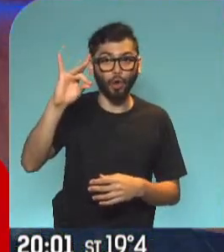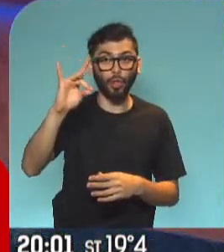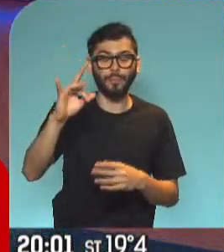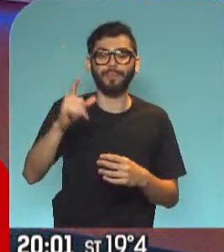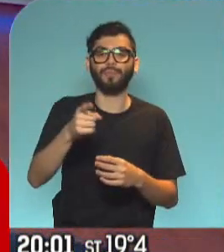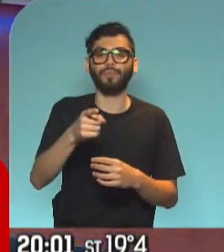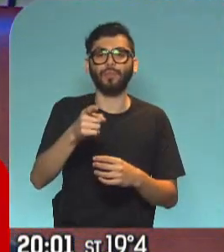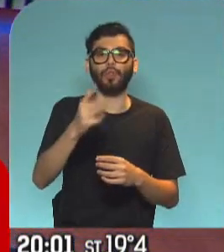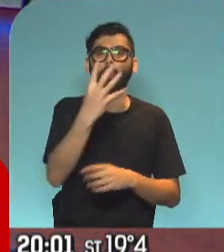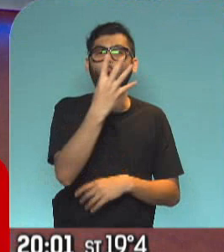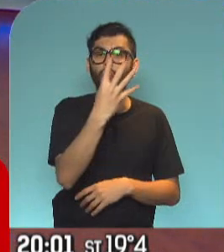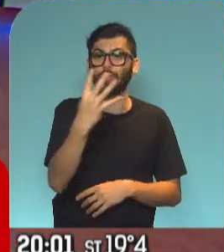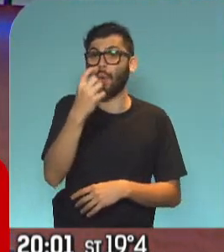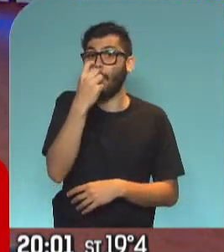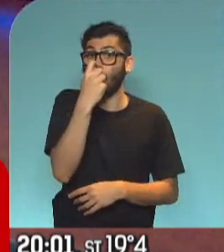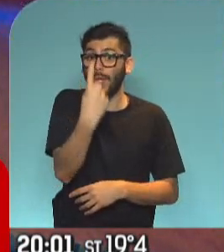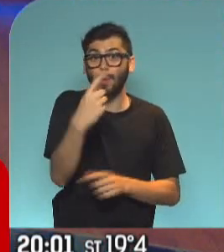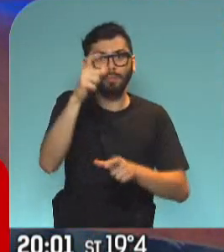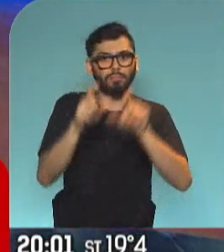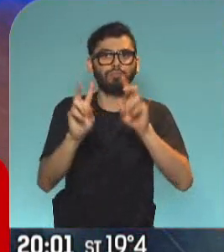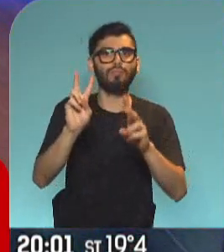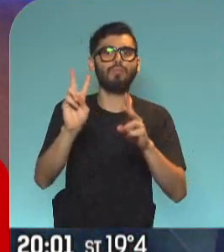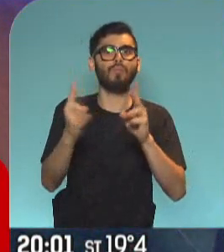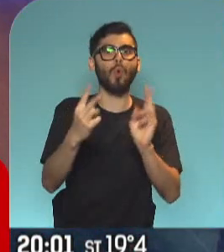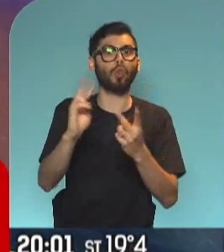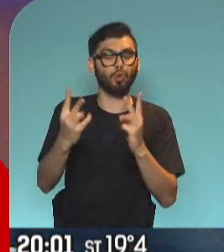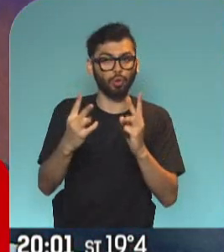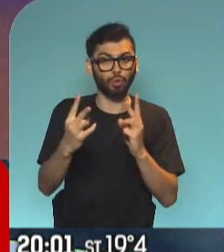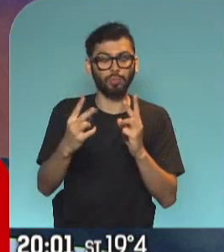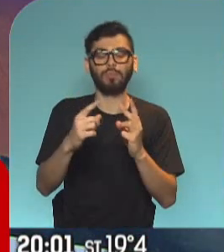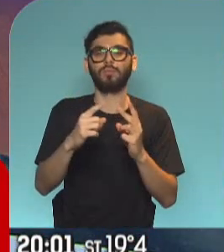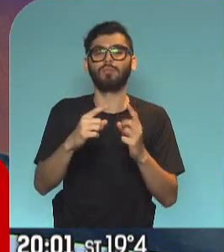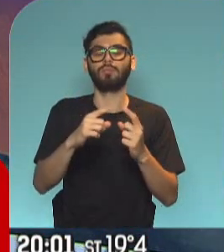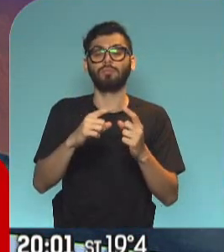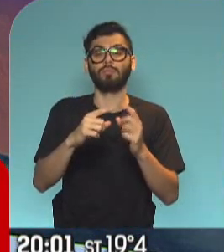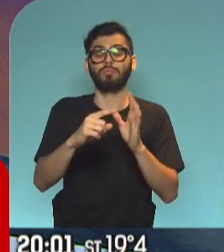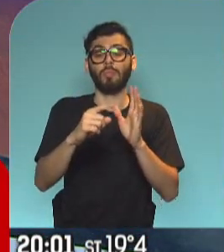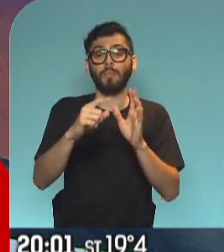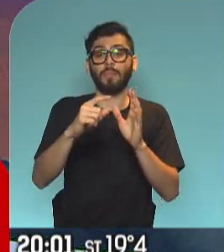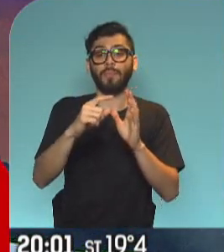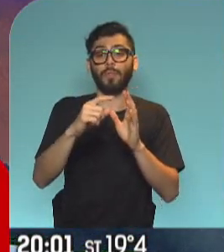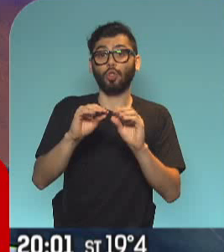decíamos, 421 fallecimientos, ese total de